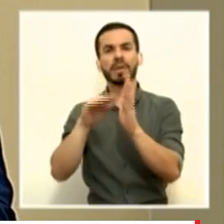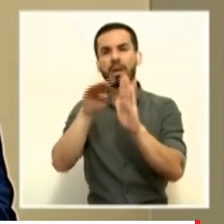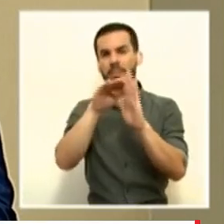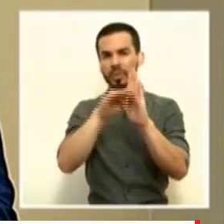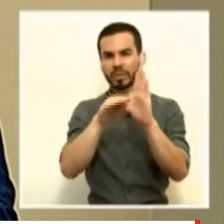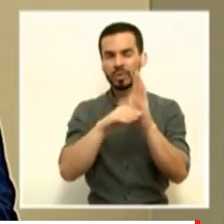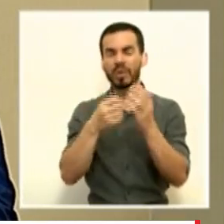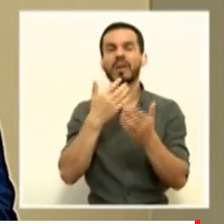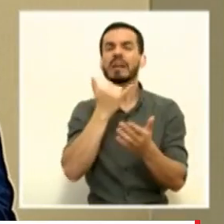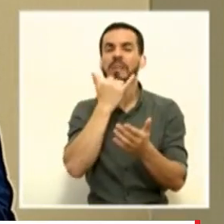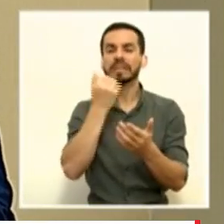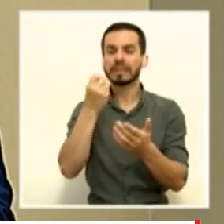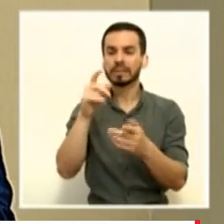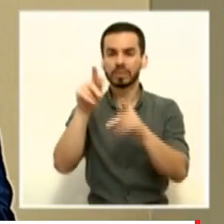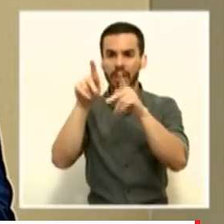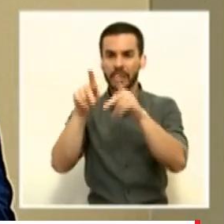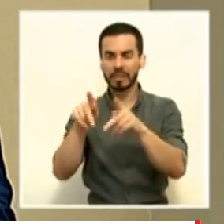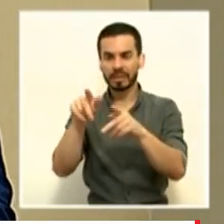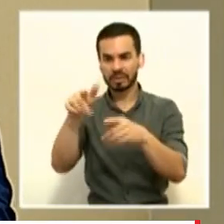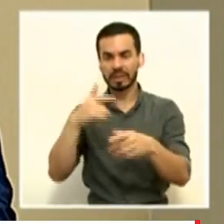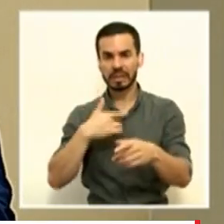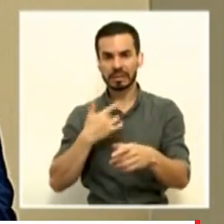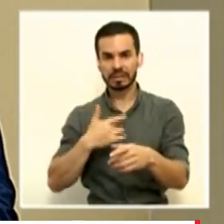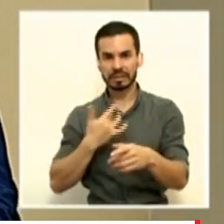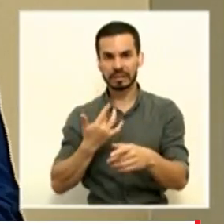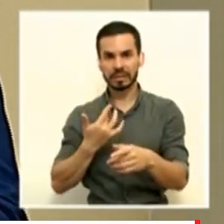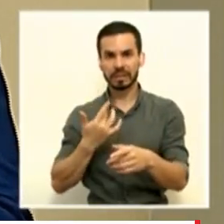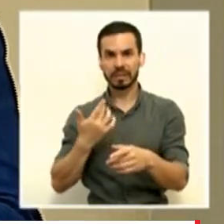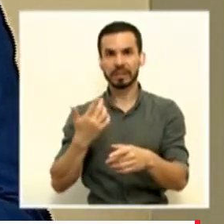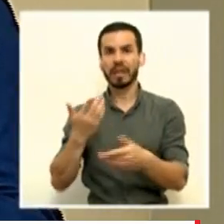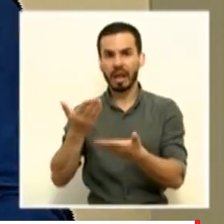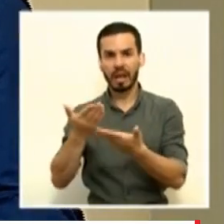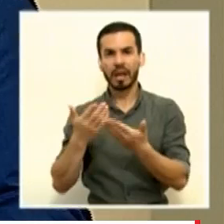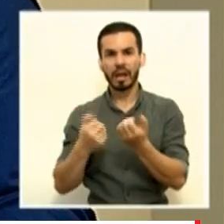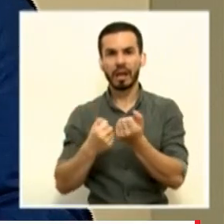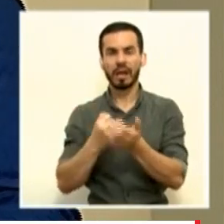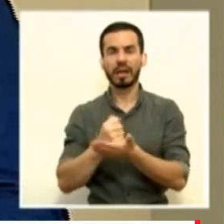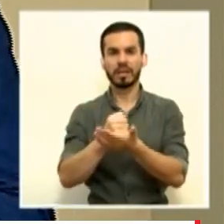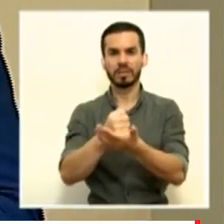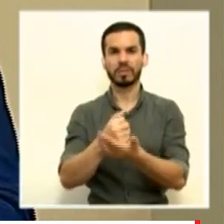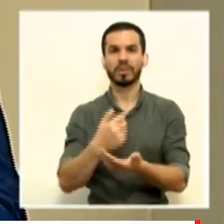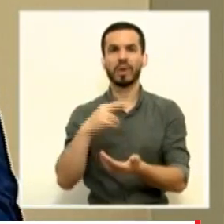que alguna persona con síntomas sería